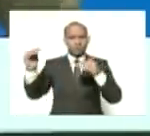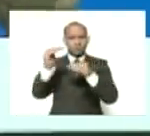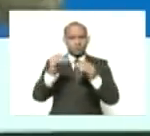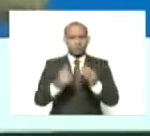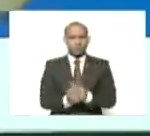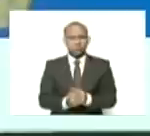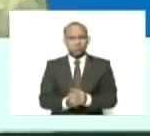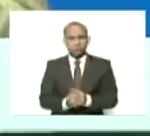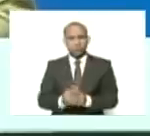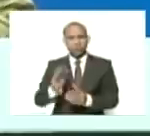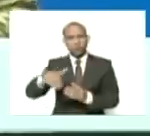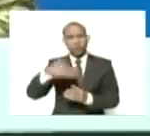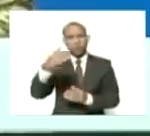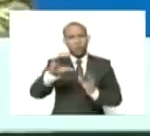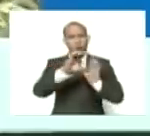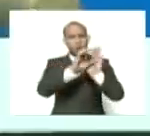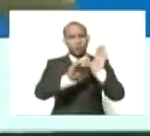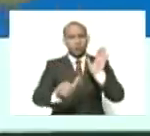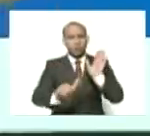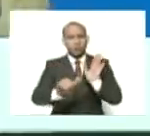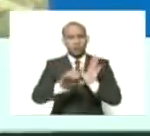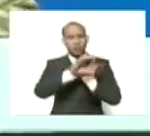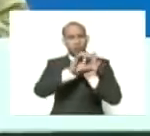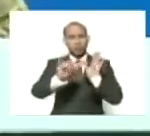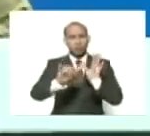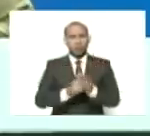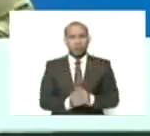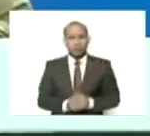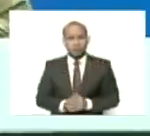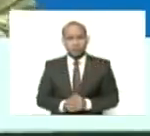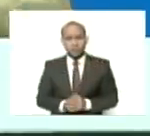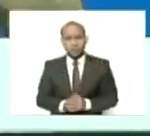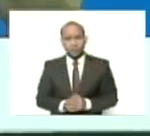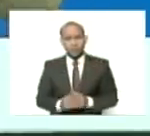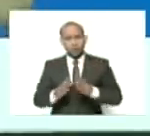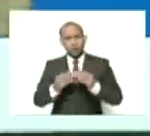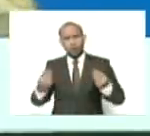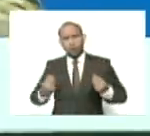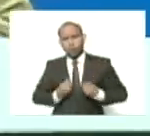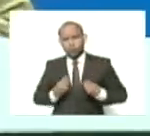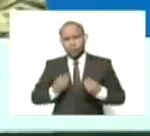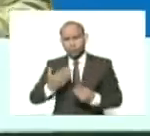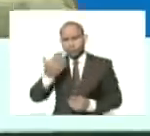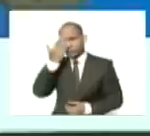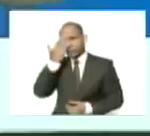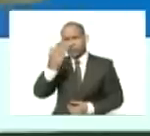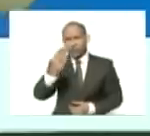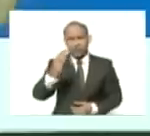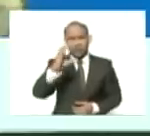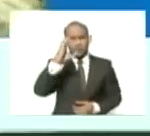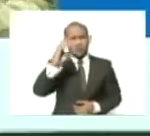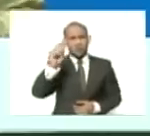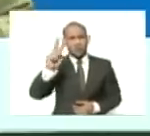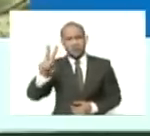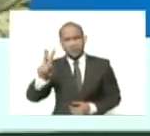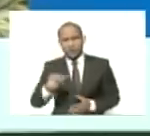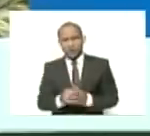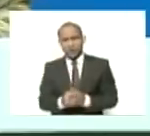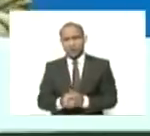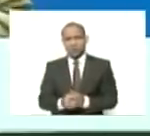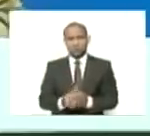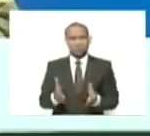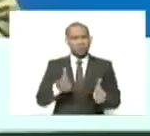Luego fuimos a la Constituyente, todo lo que vivimos, enfrentamos a la CTV, hicimos el referéndum